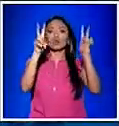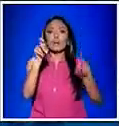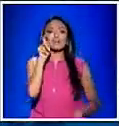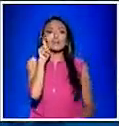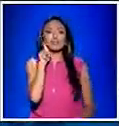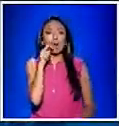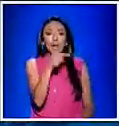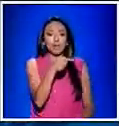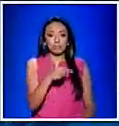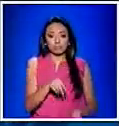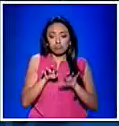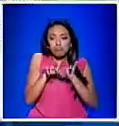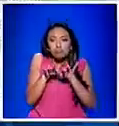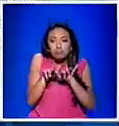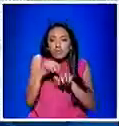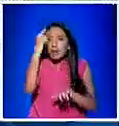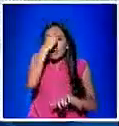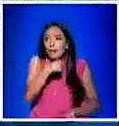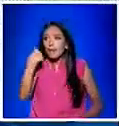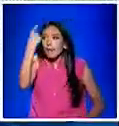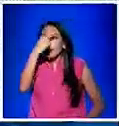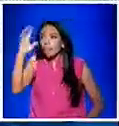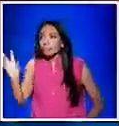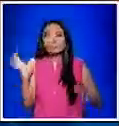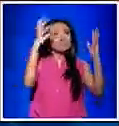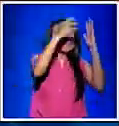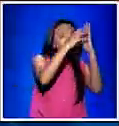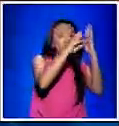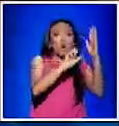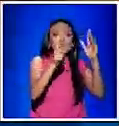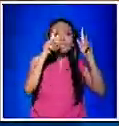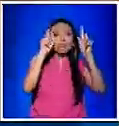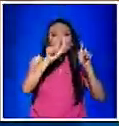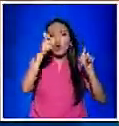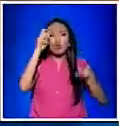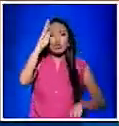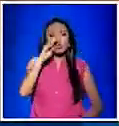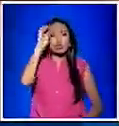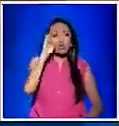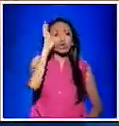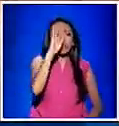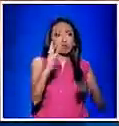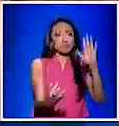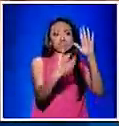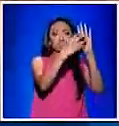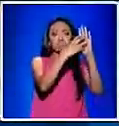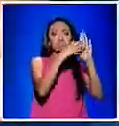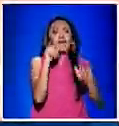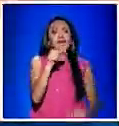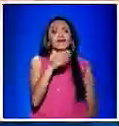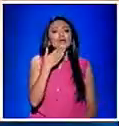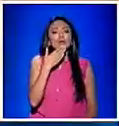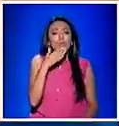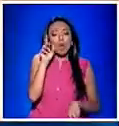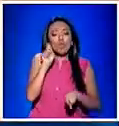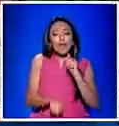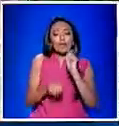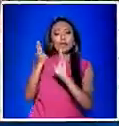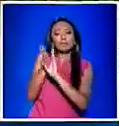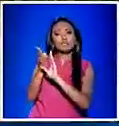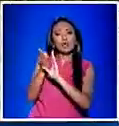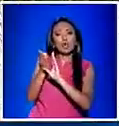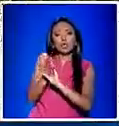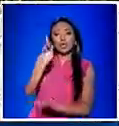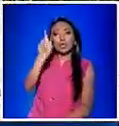inteligencia artificial, sus rostros aparecieron en fotos y videos. Es lo que se conoce como deepfake. Esta práctica busca dañar psicológicamente